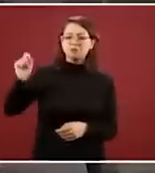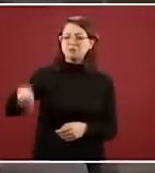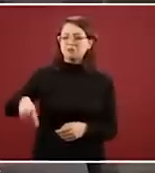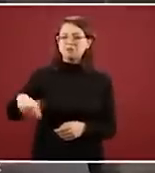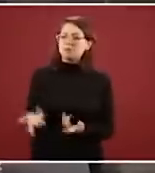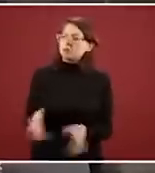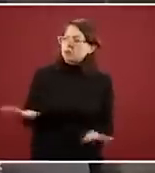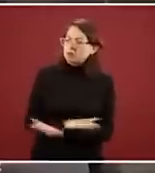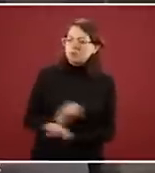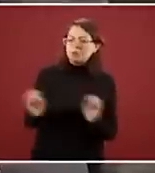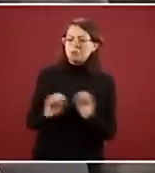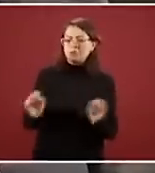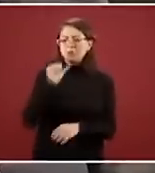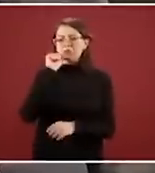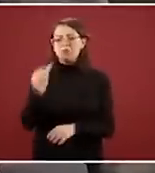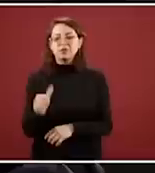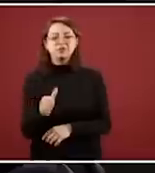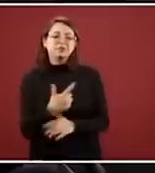que no hubo cambios.